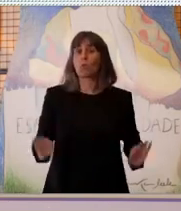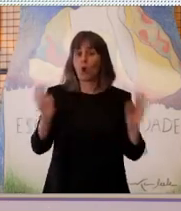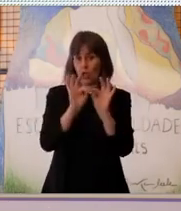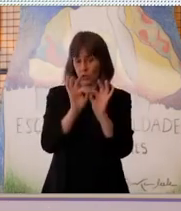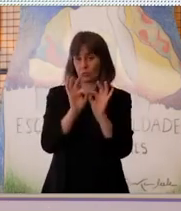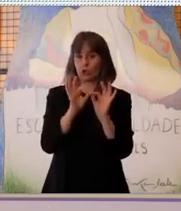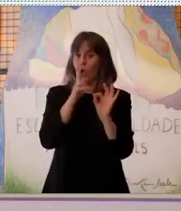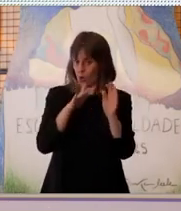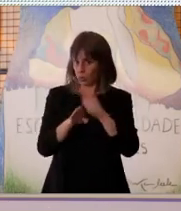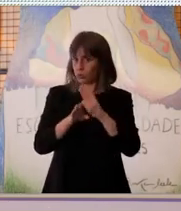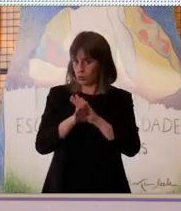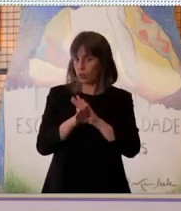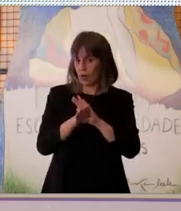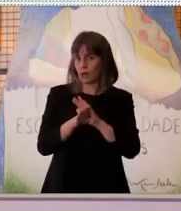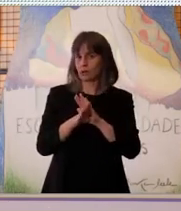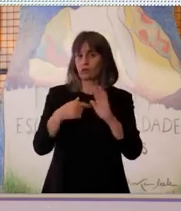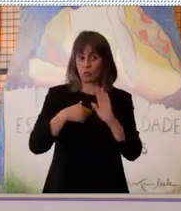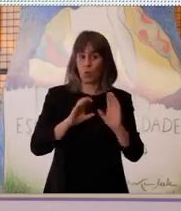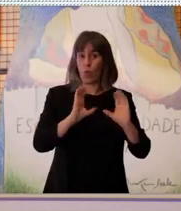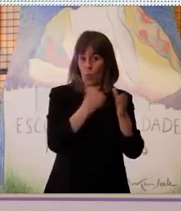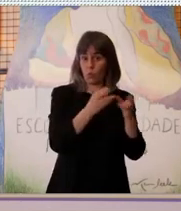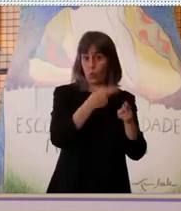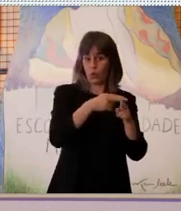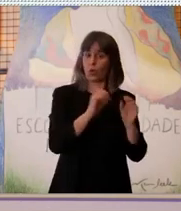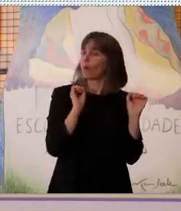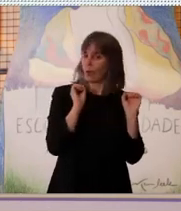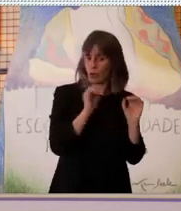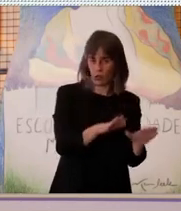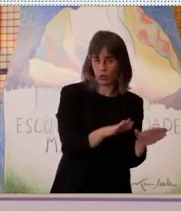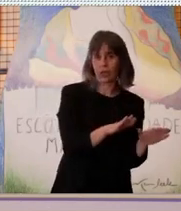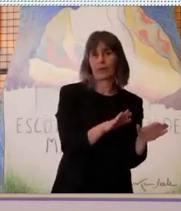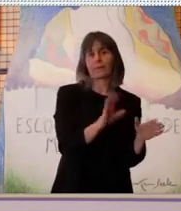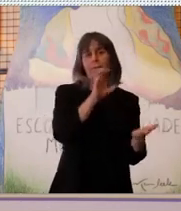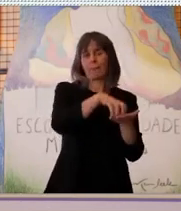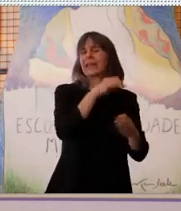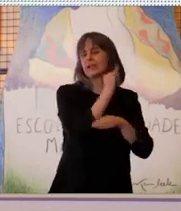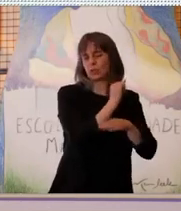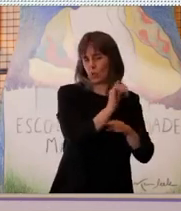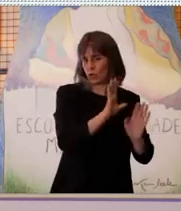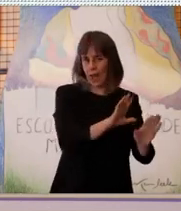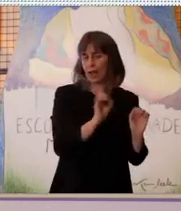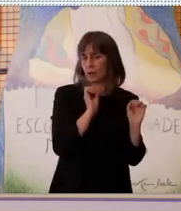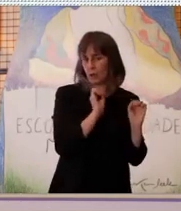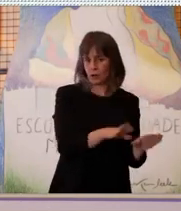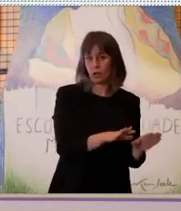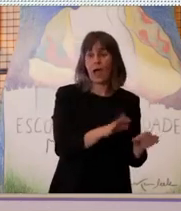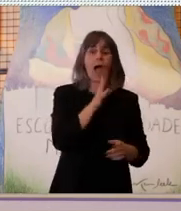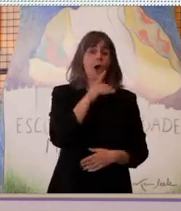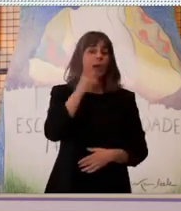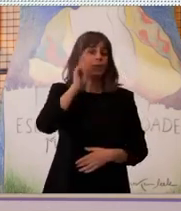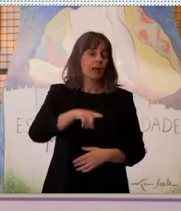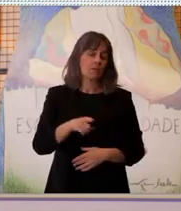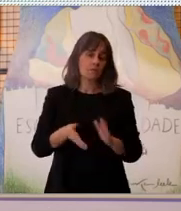o que haya dejado el partido no más en lo institucional e incluso Ya ahora Próximamente también